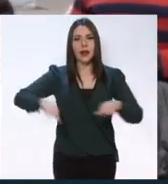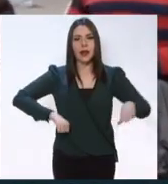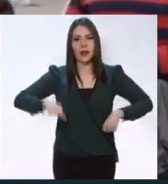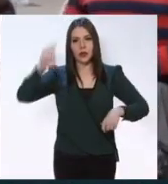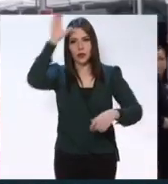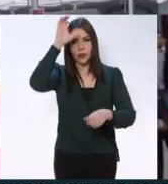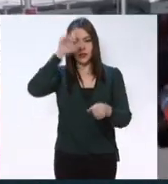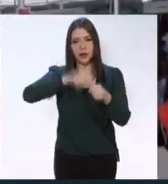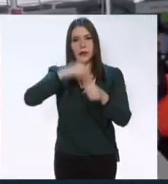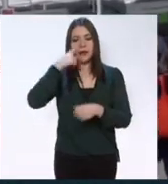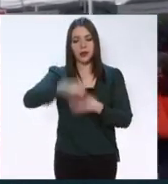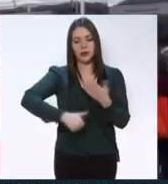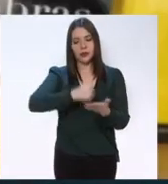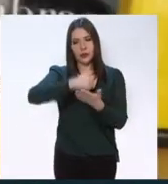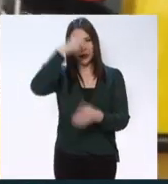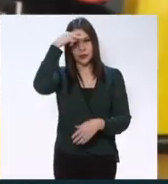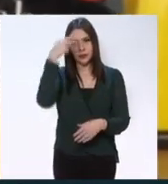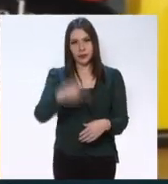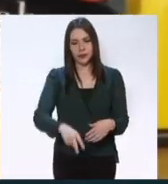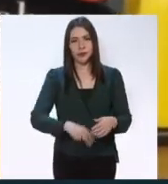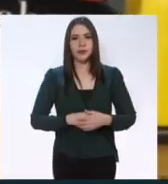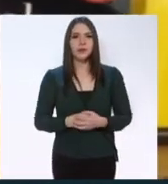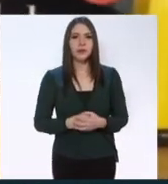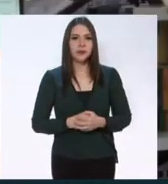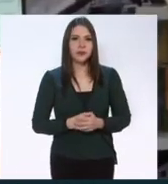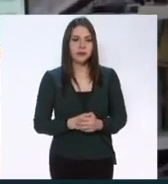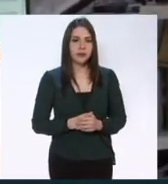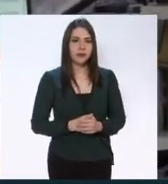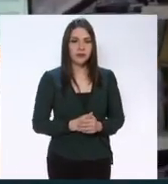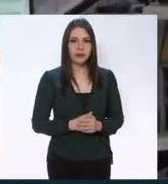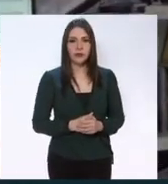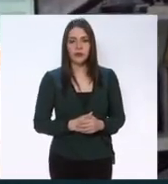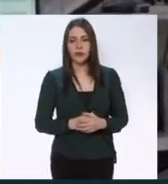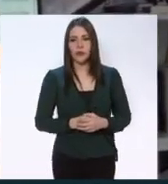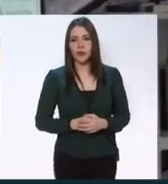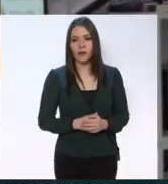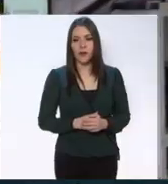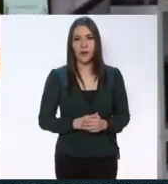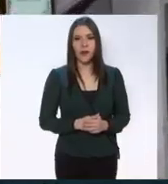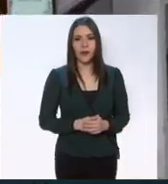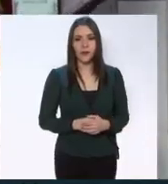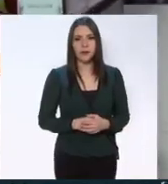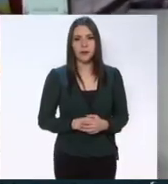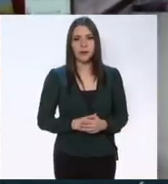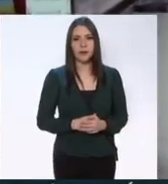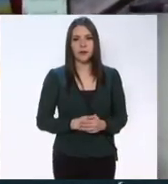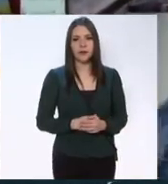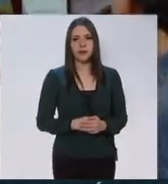Enrique Muñiz, imágenes de Jorge Barajas, María José Valencia, 21 Noticias.